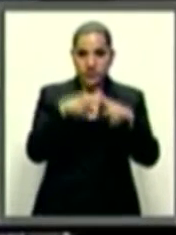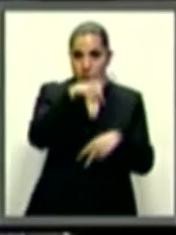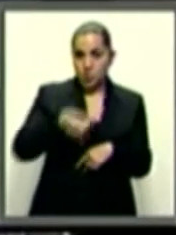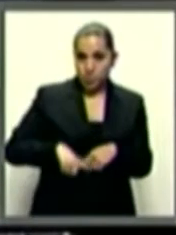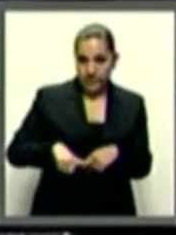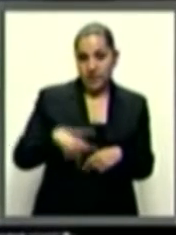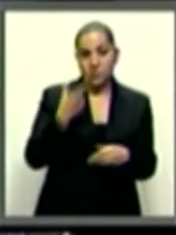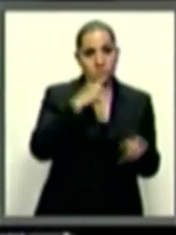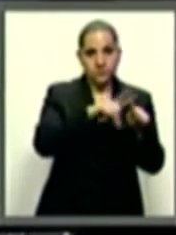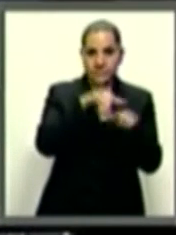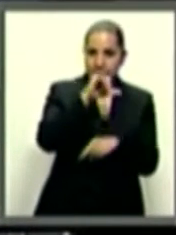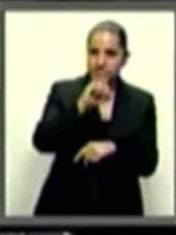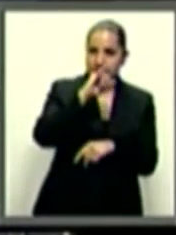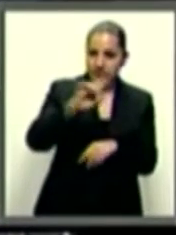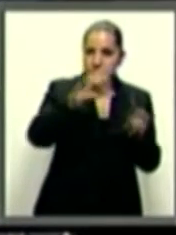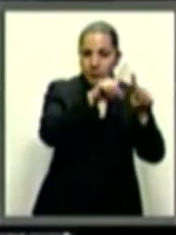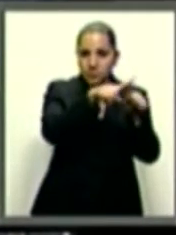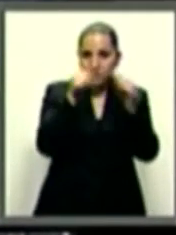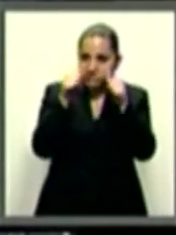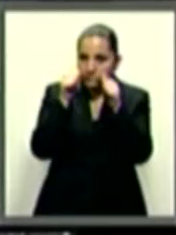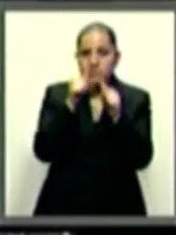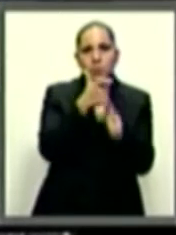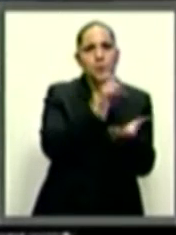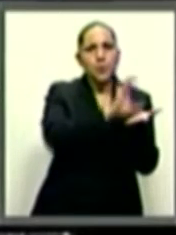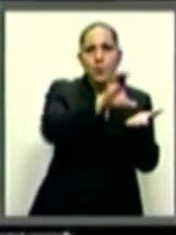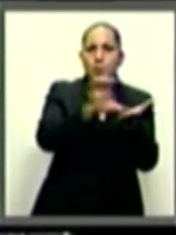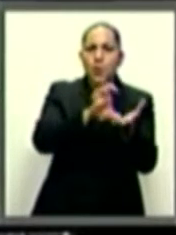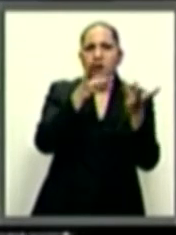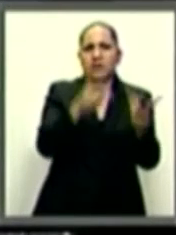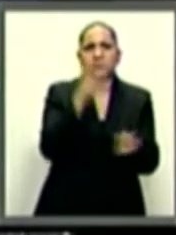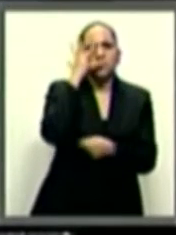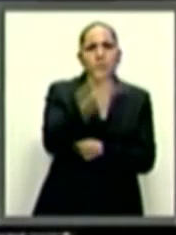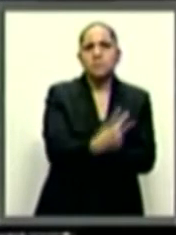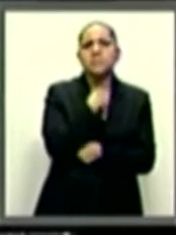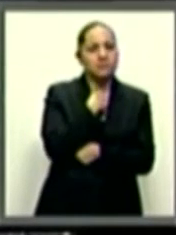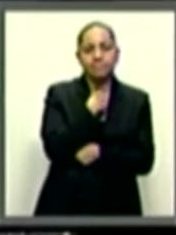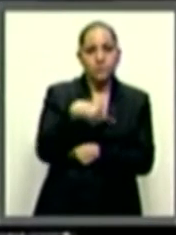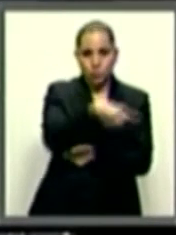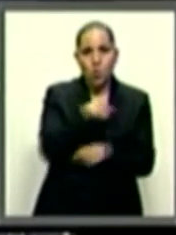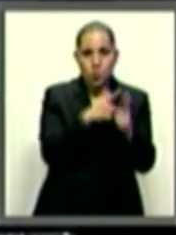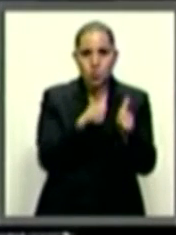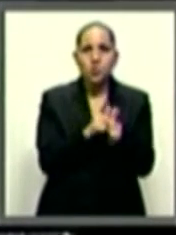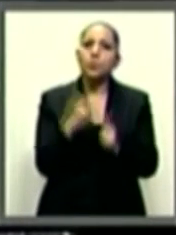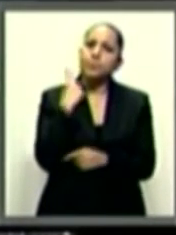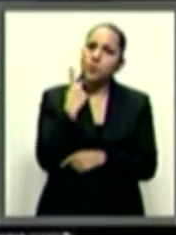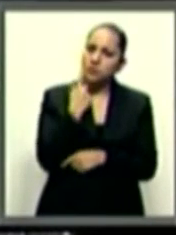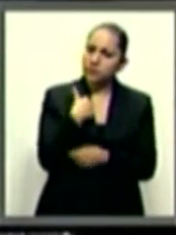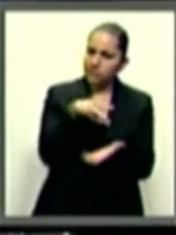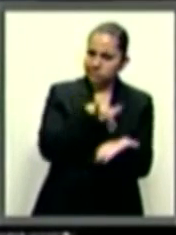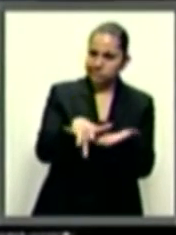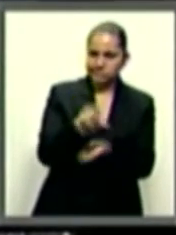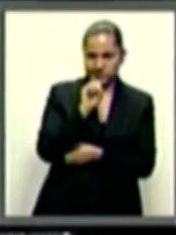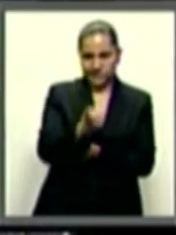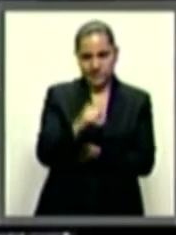en el Grupo Parlamentario del Partido de la Revolución Democrática acompañaremos con nuestro voto en sentido positivo el presente punto